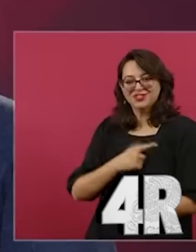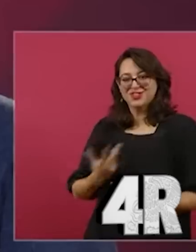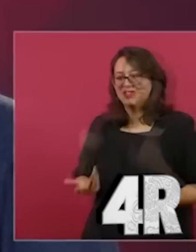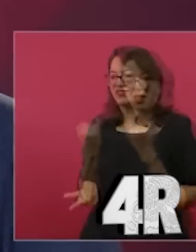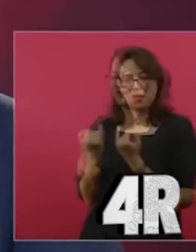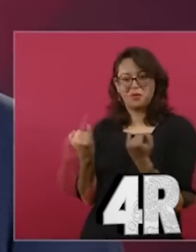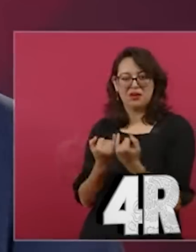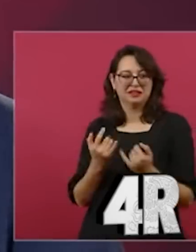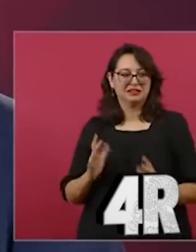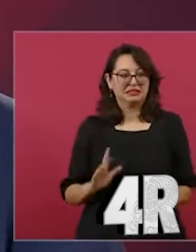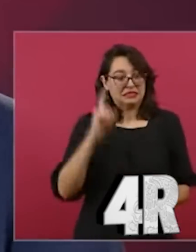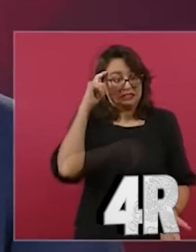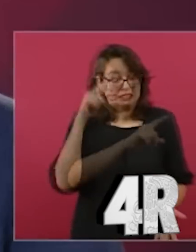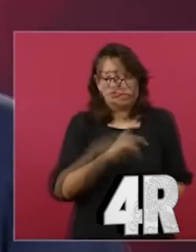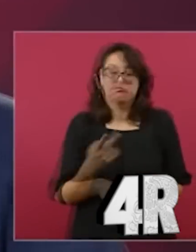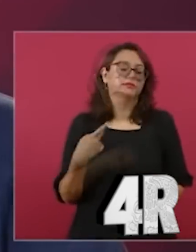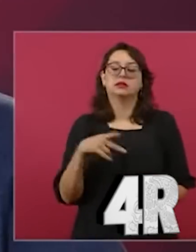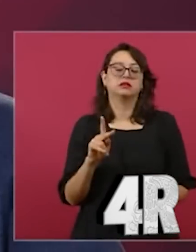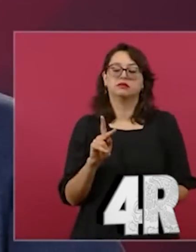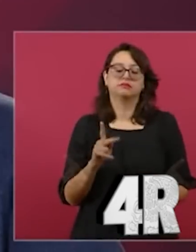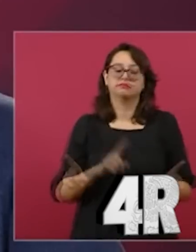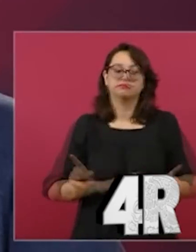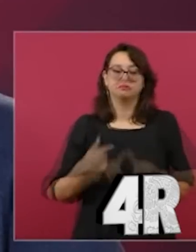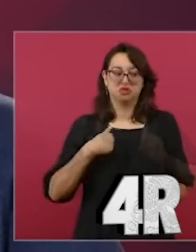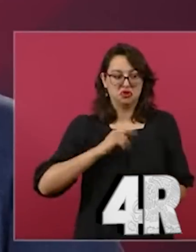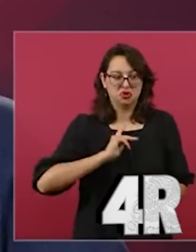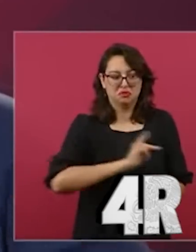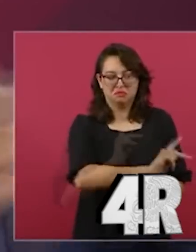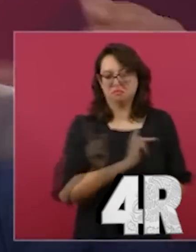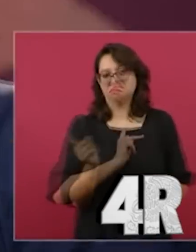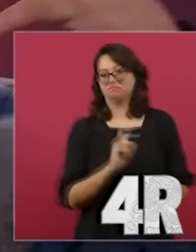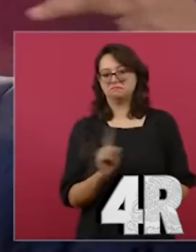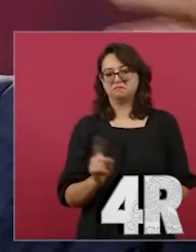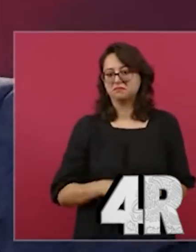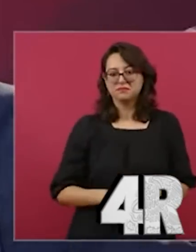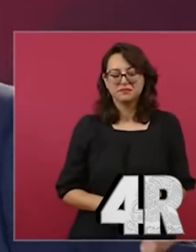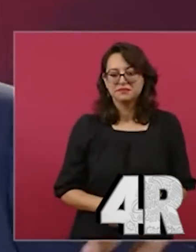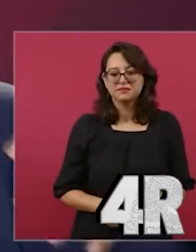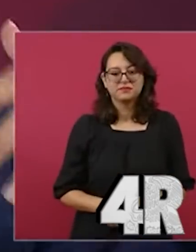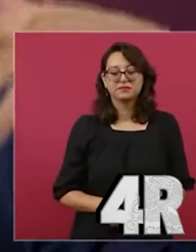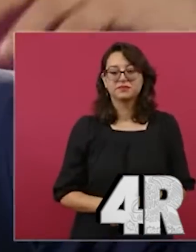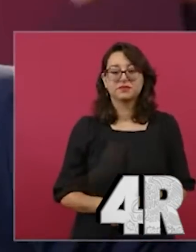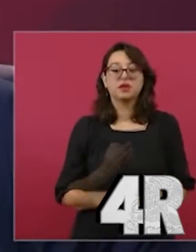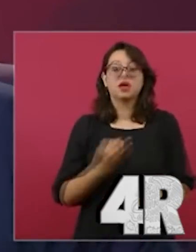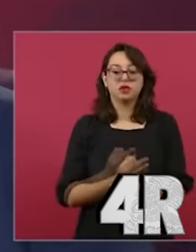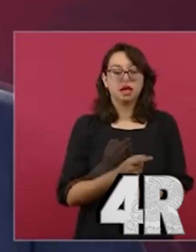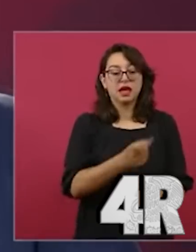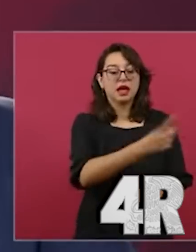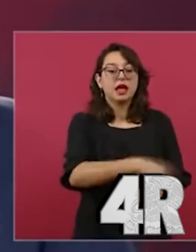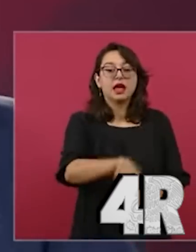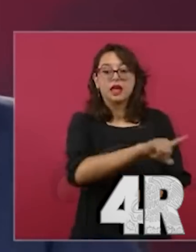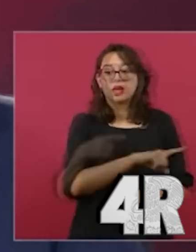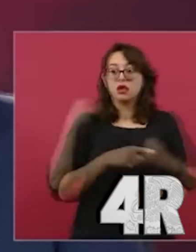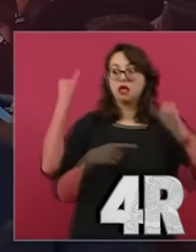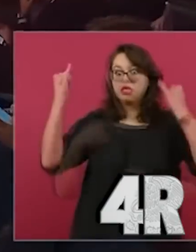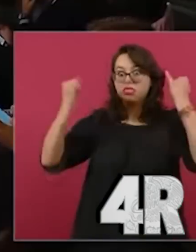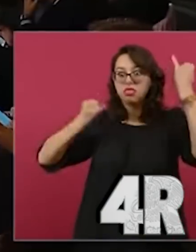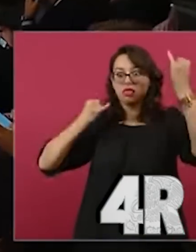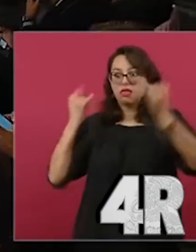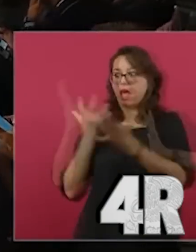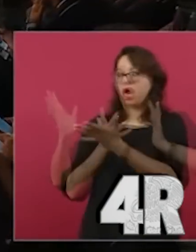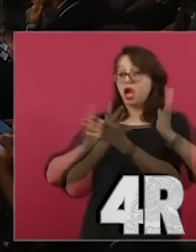cree León que todos son somos de su condición Entonces ya exageran sobre la cantidad Pero defraudado